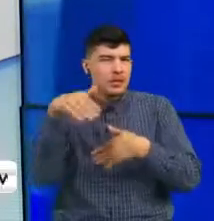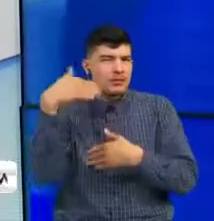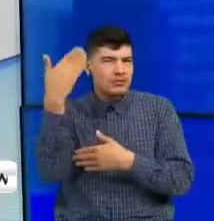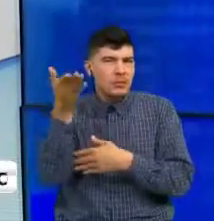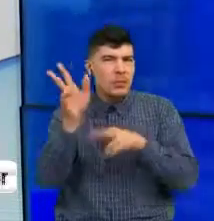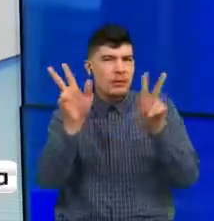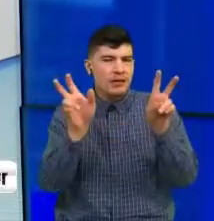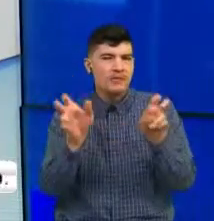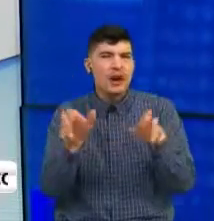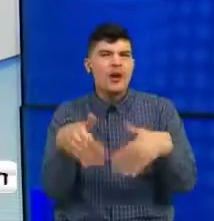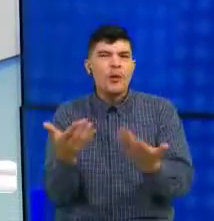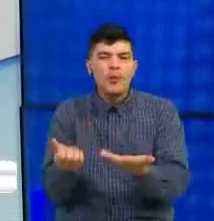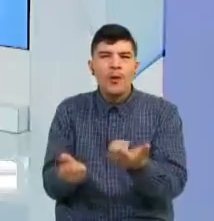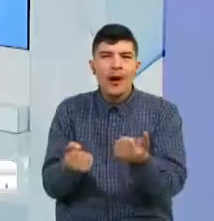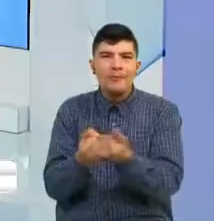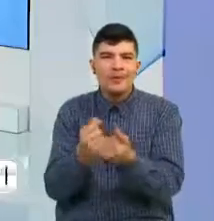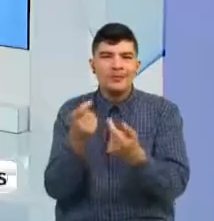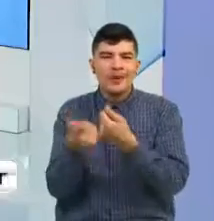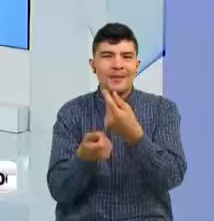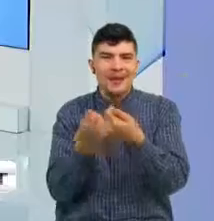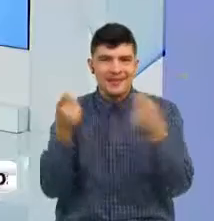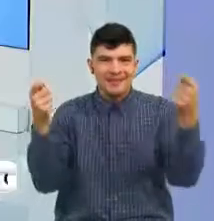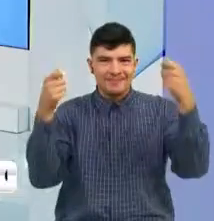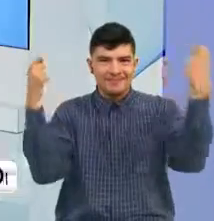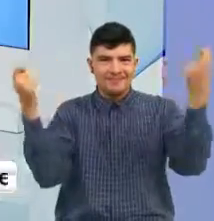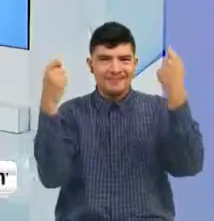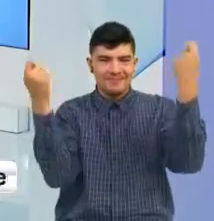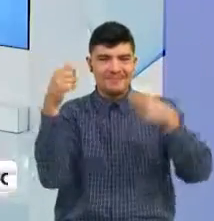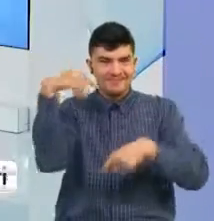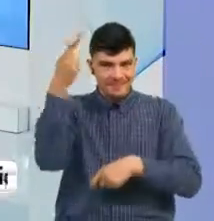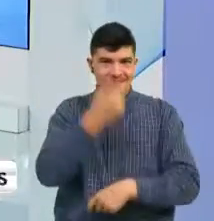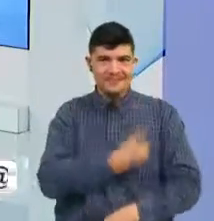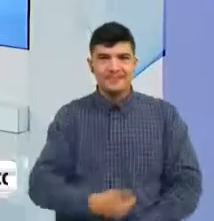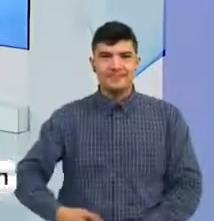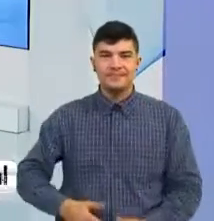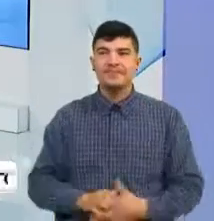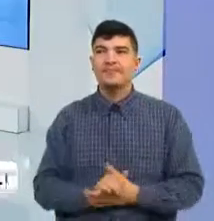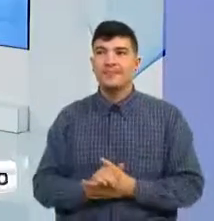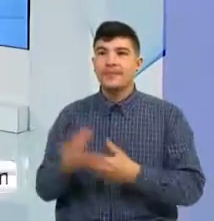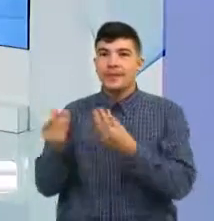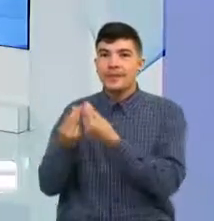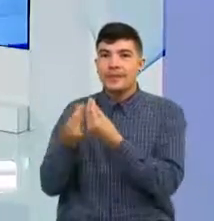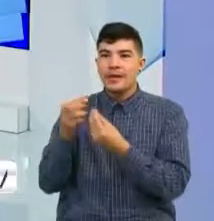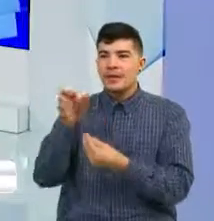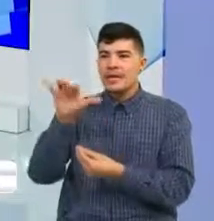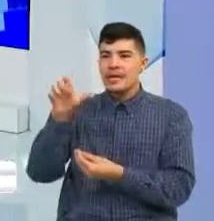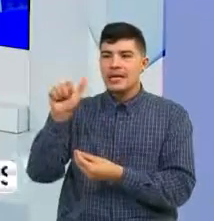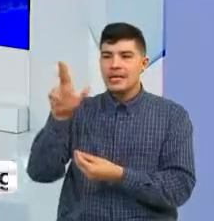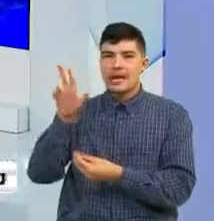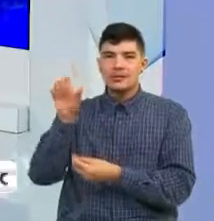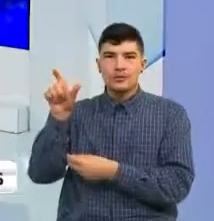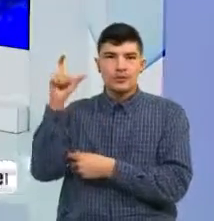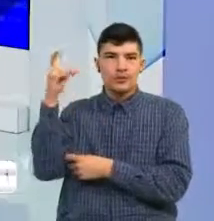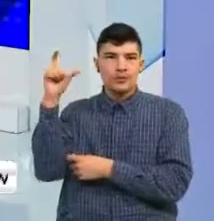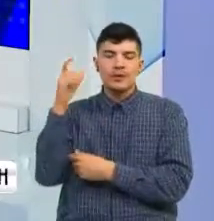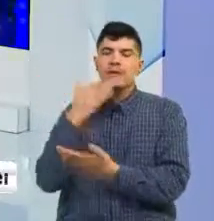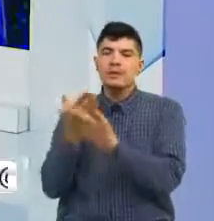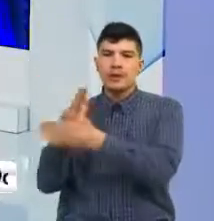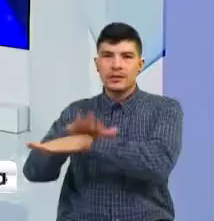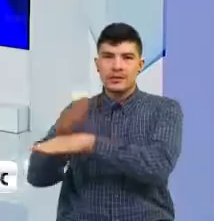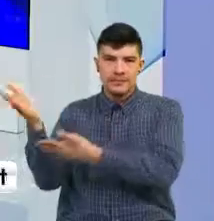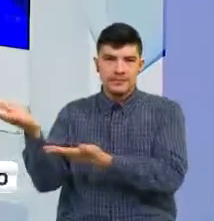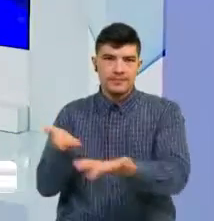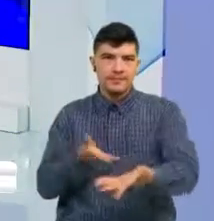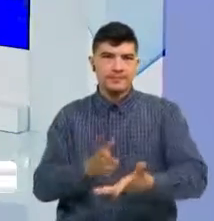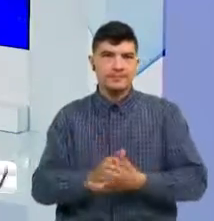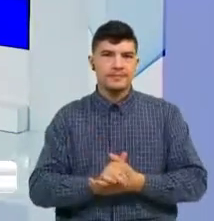ver con la financiación. Para eso están listos nuestros compañeros. Vamos a iniciar con nuestra compañera Pilar Velázquez desde Cúcuta Norte de Santander. Pilar, muy buenas tardes y